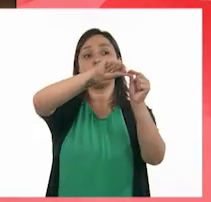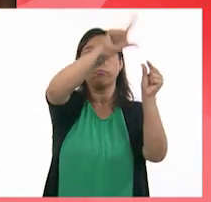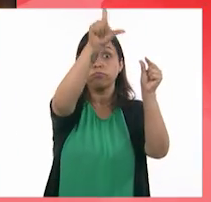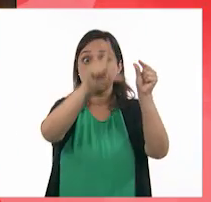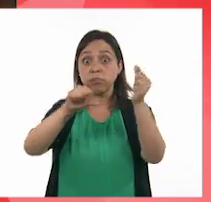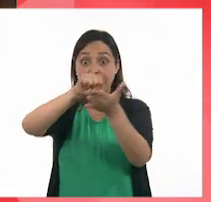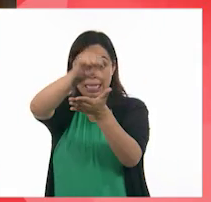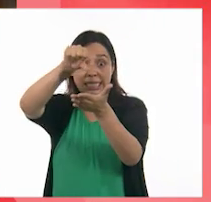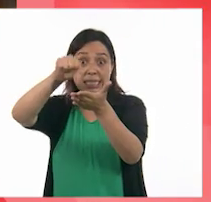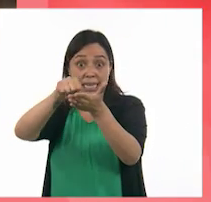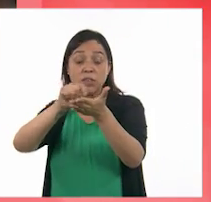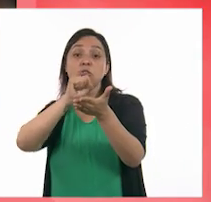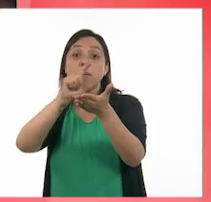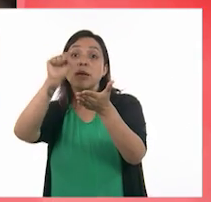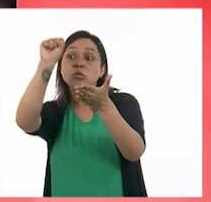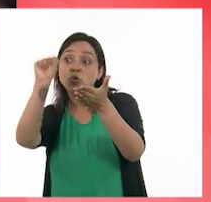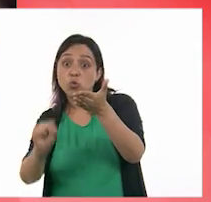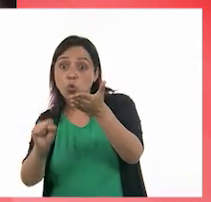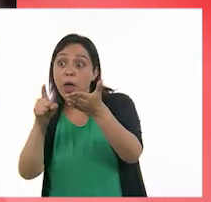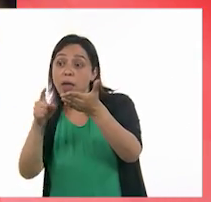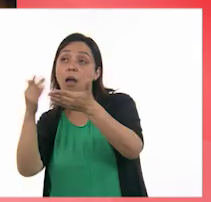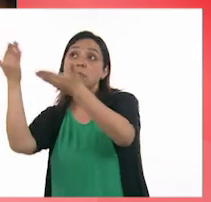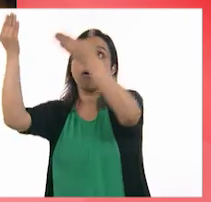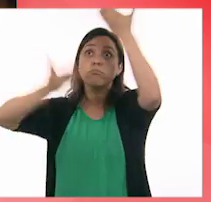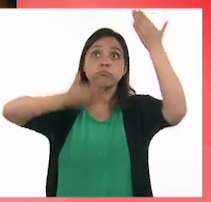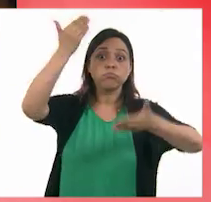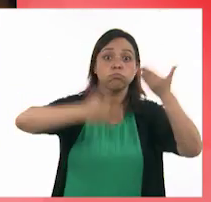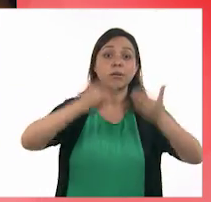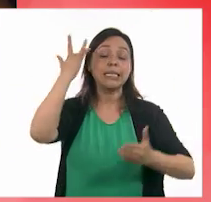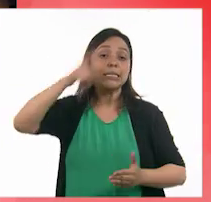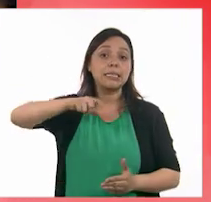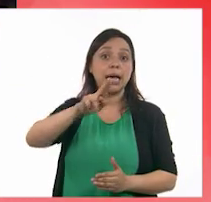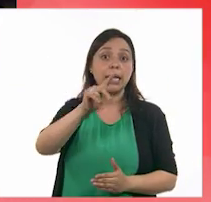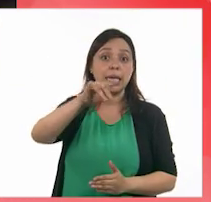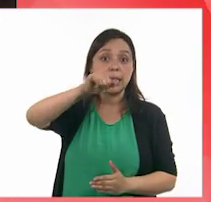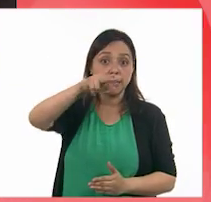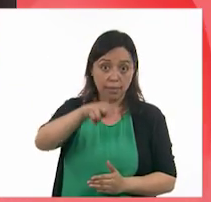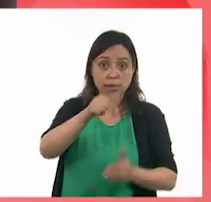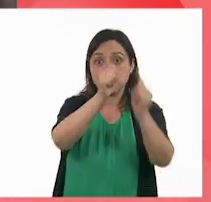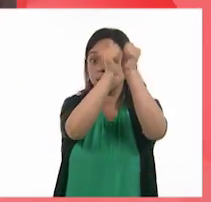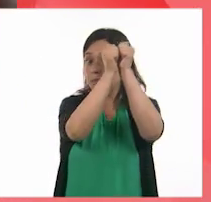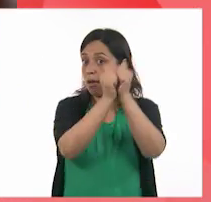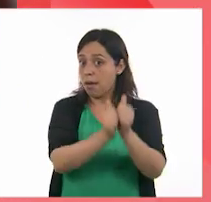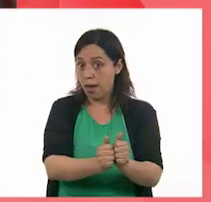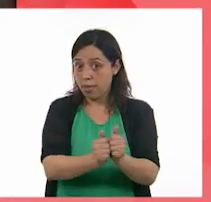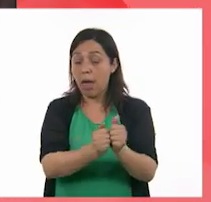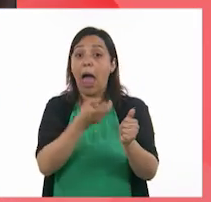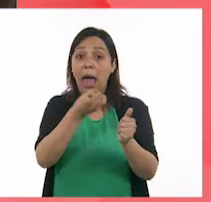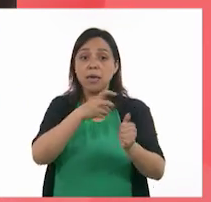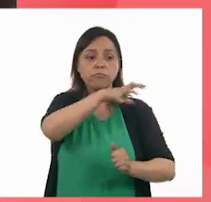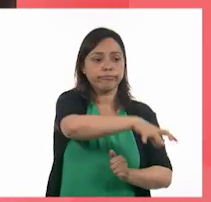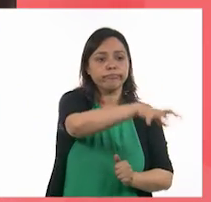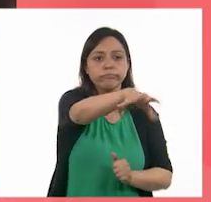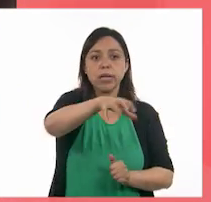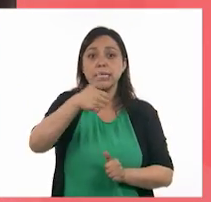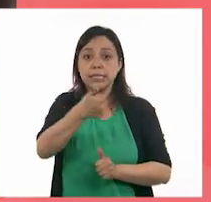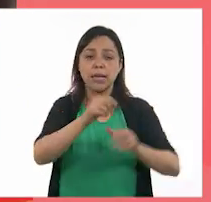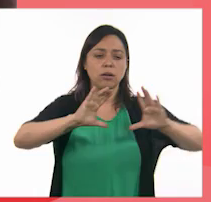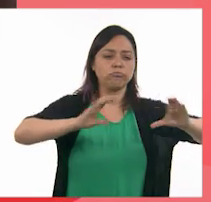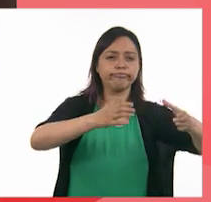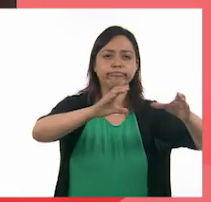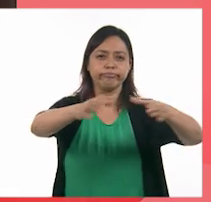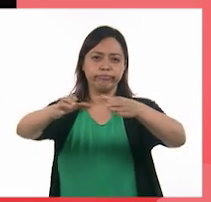migrando hacia San Quintín y que se establecen, que se quedan establecidos, y se está trabajando ahí en 6 comunidades.